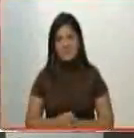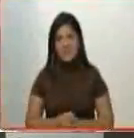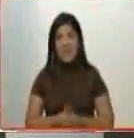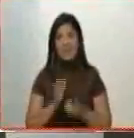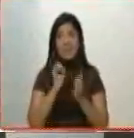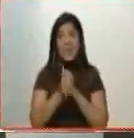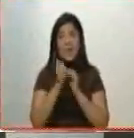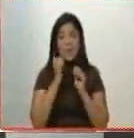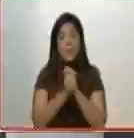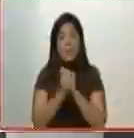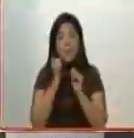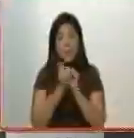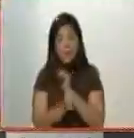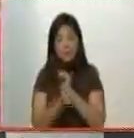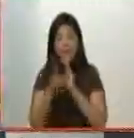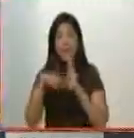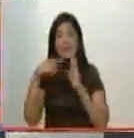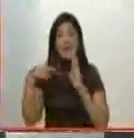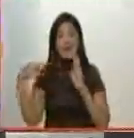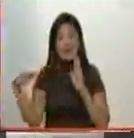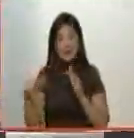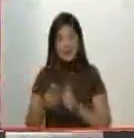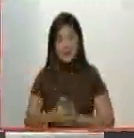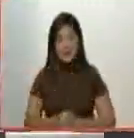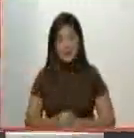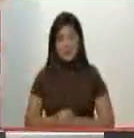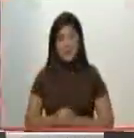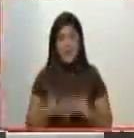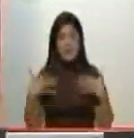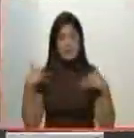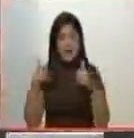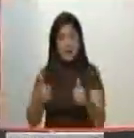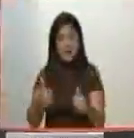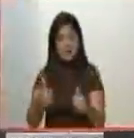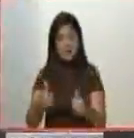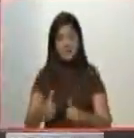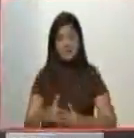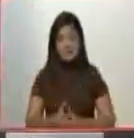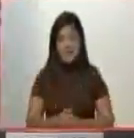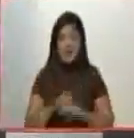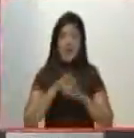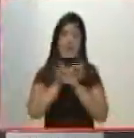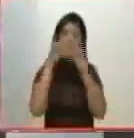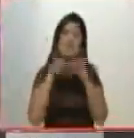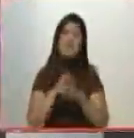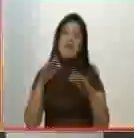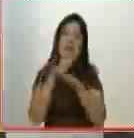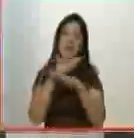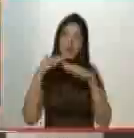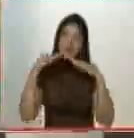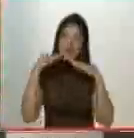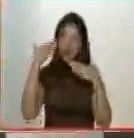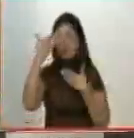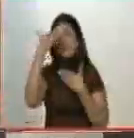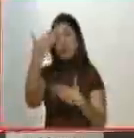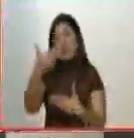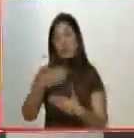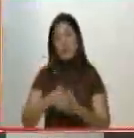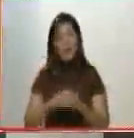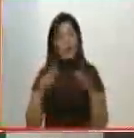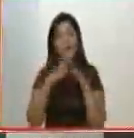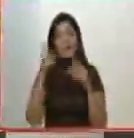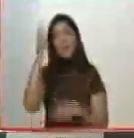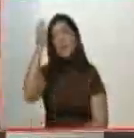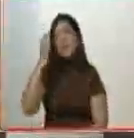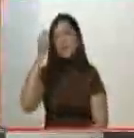Deporte, recreación, salud y felicidad. Bueno, un saludo a los diputados.